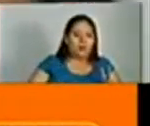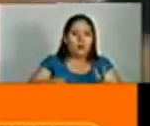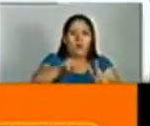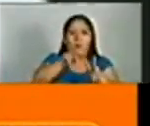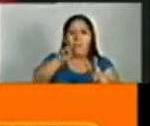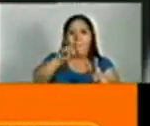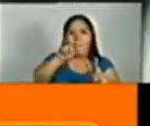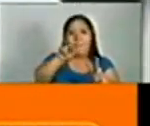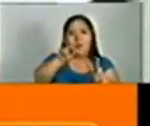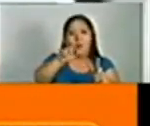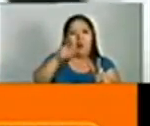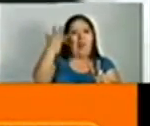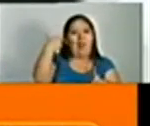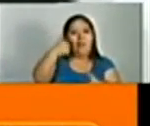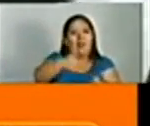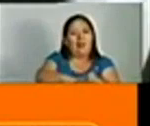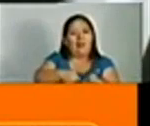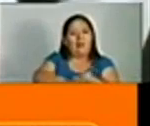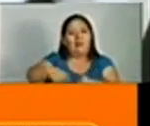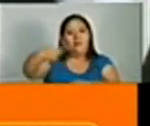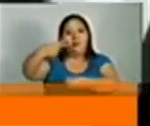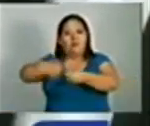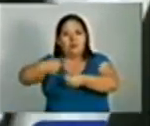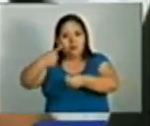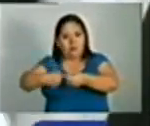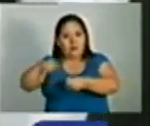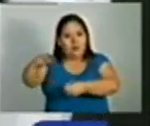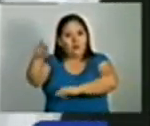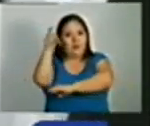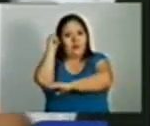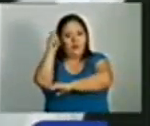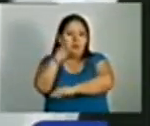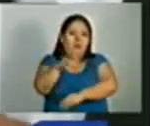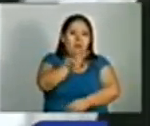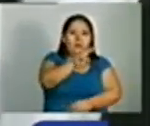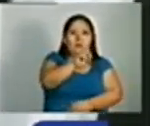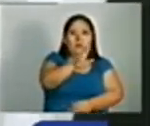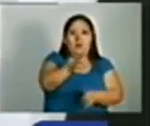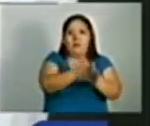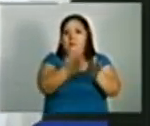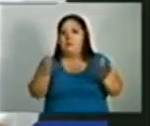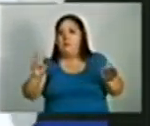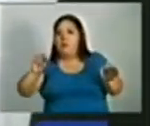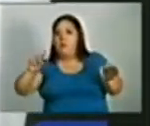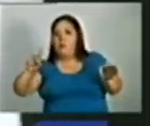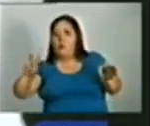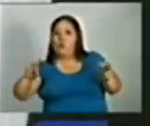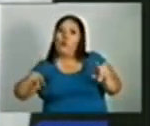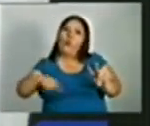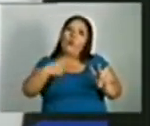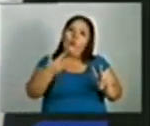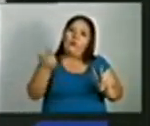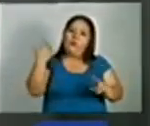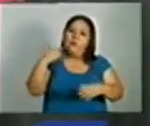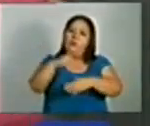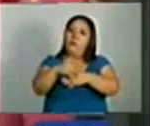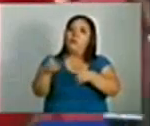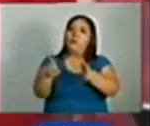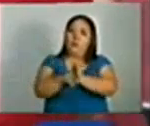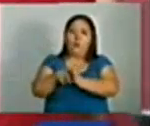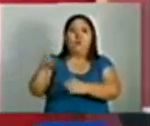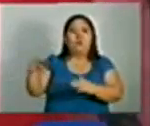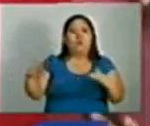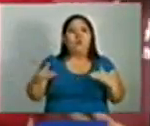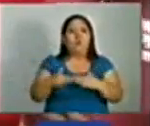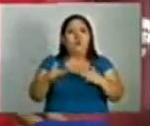como alcalde del municipio de Quetzaltepeque, La Libertad, entre 2003 a 2012. Además, fue diputado por la Asamblea